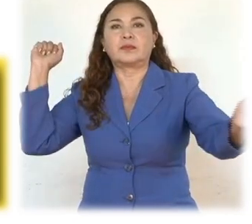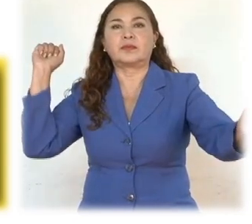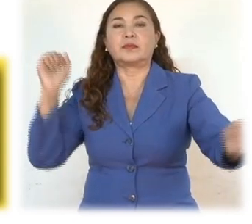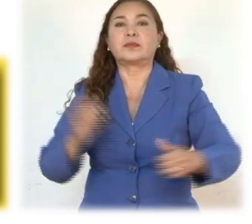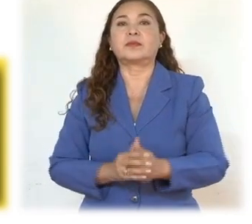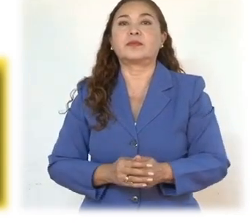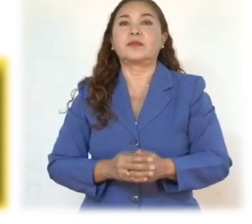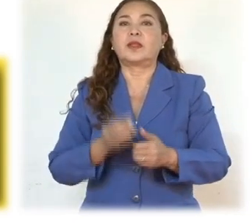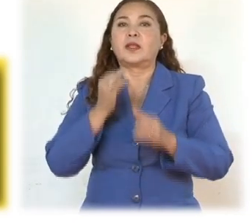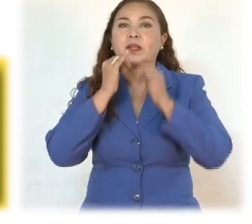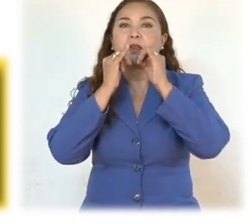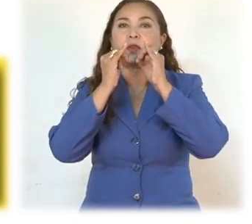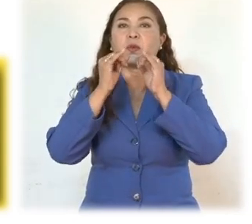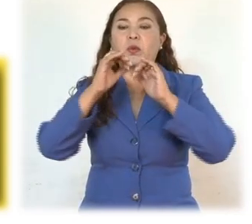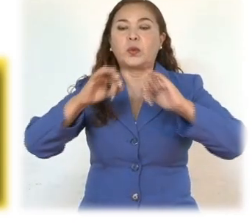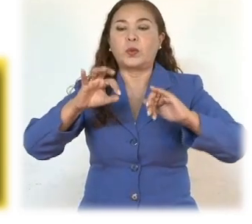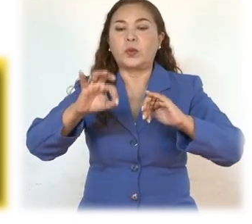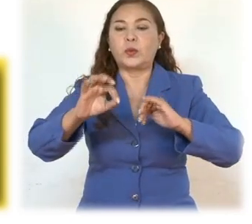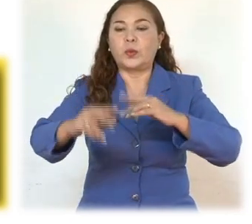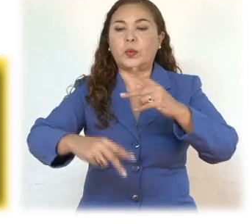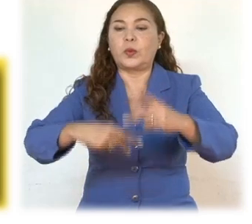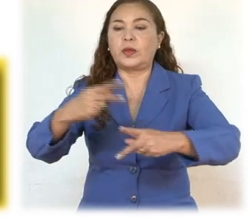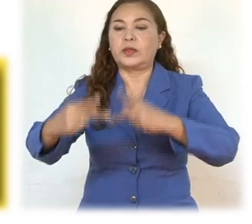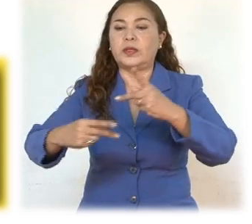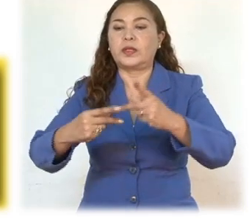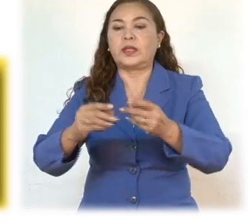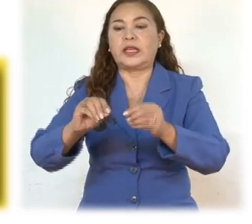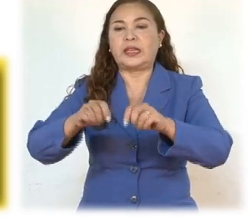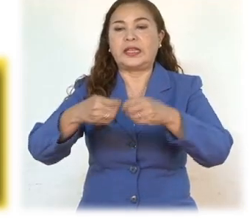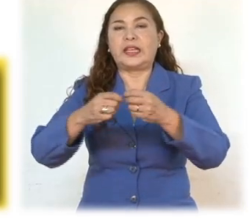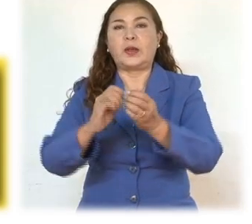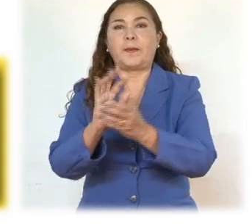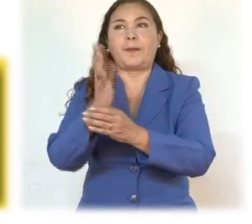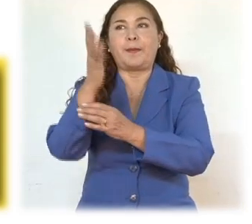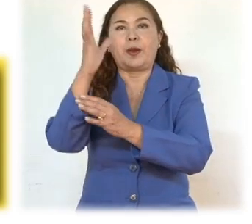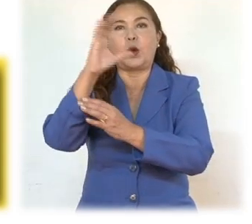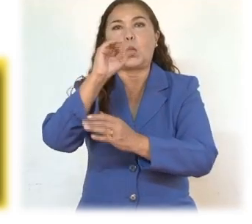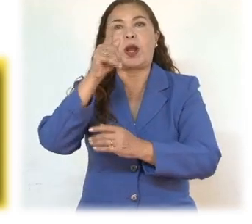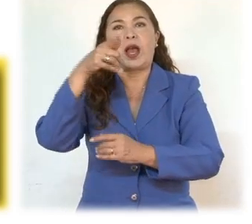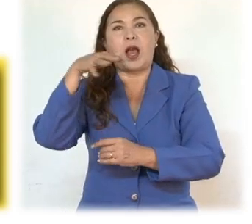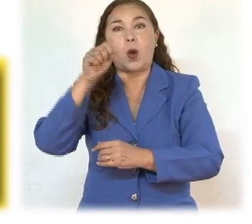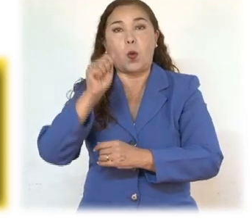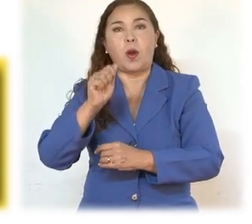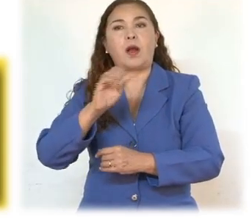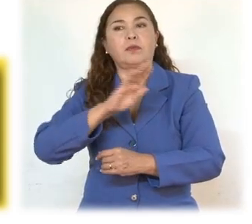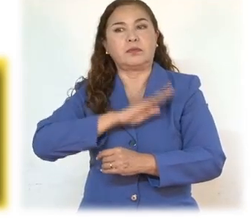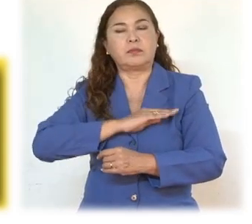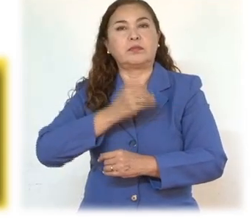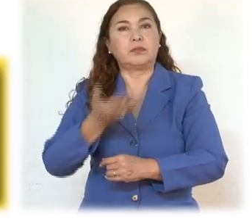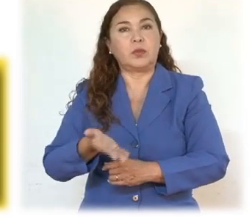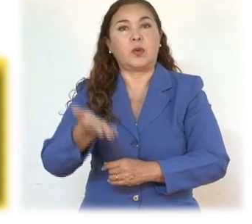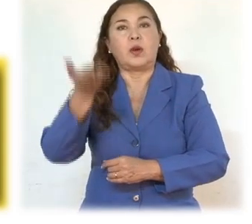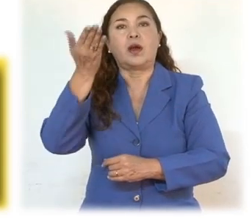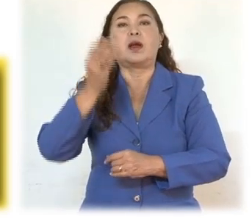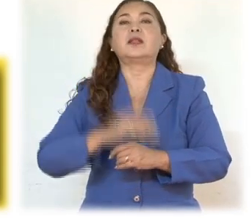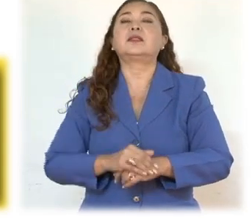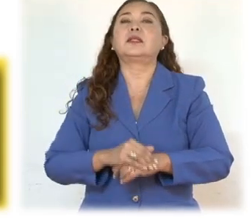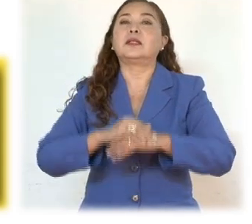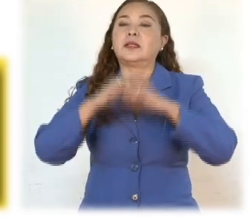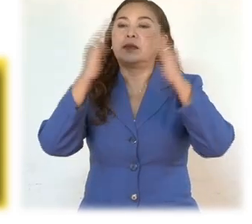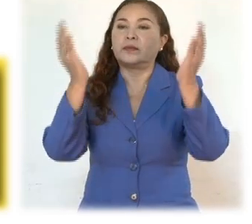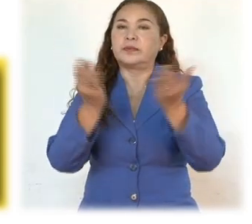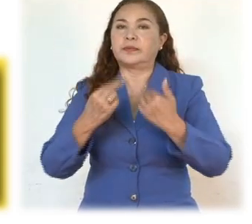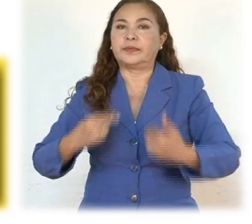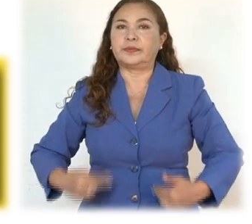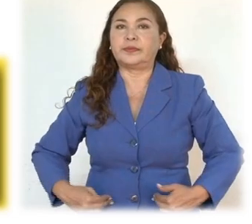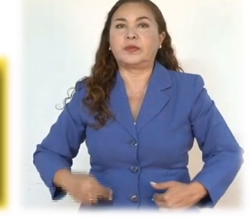esclavitud declaración del cultivo procesamiento y tejido de la planta de curagua como patrimonio inmaterial de